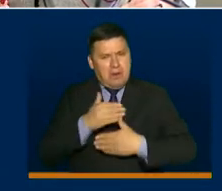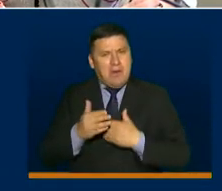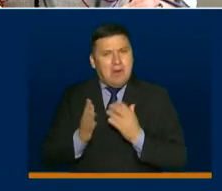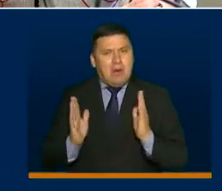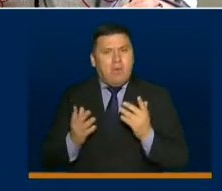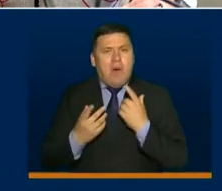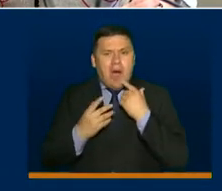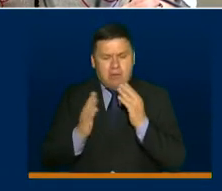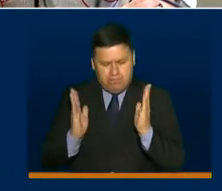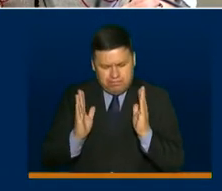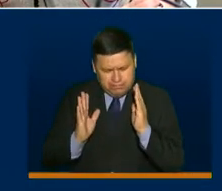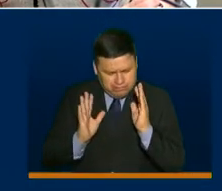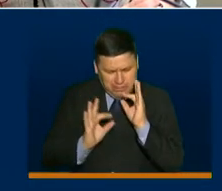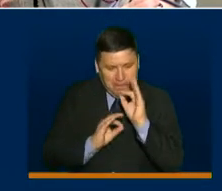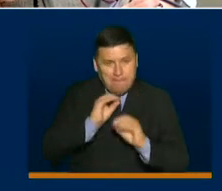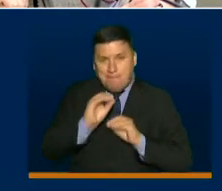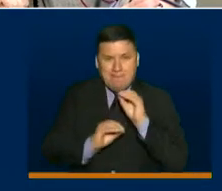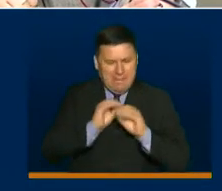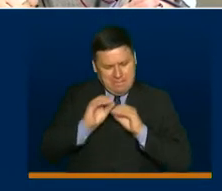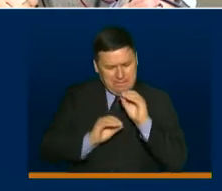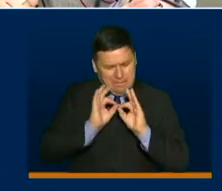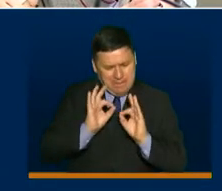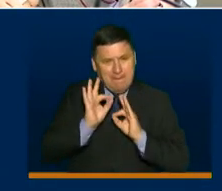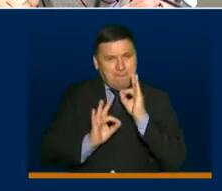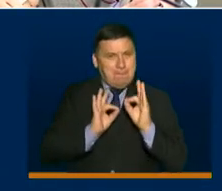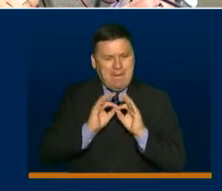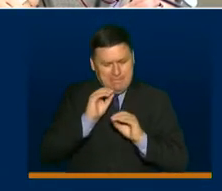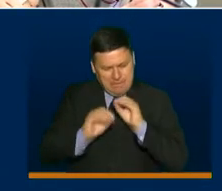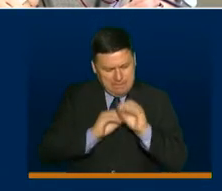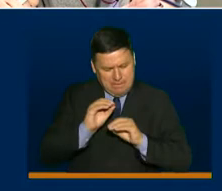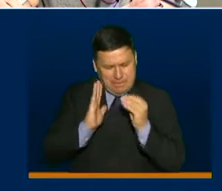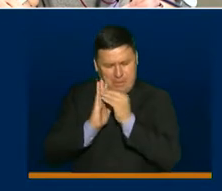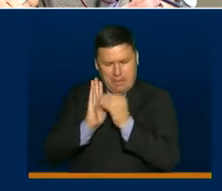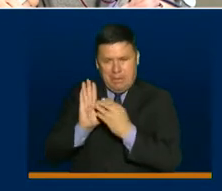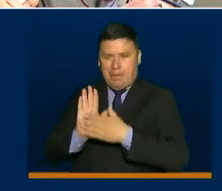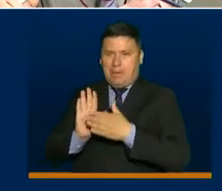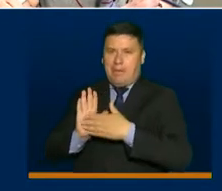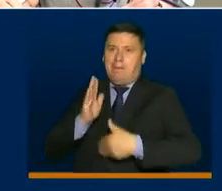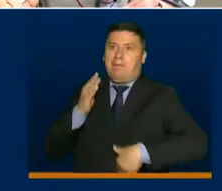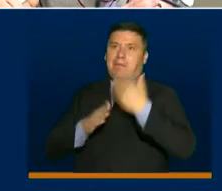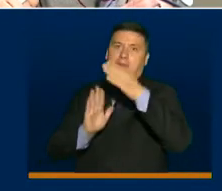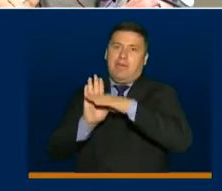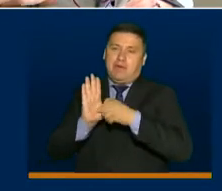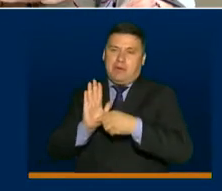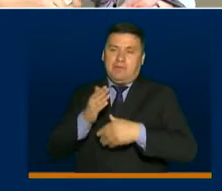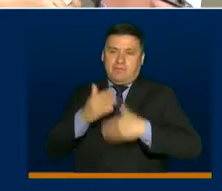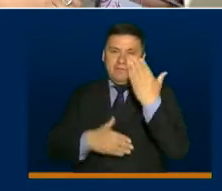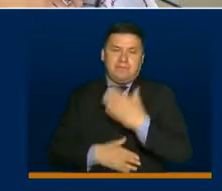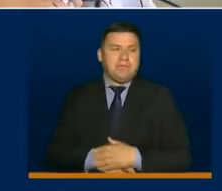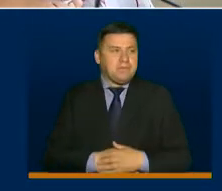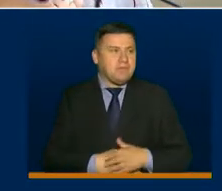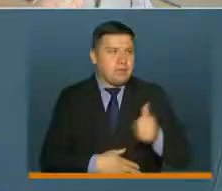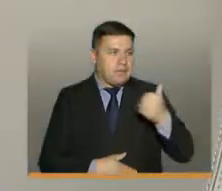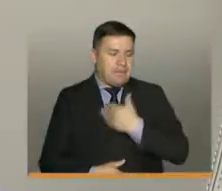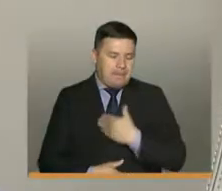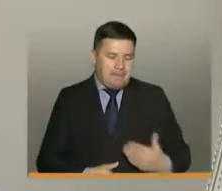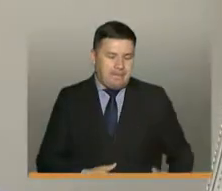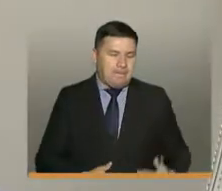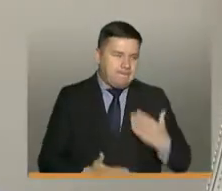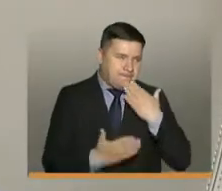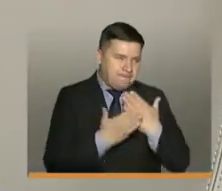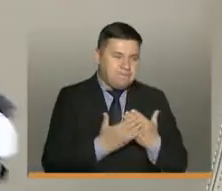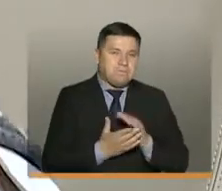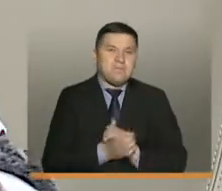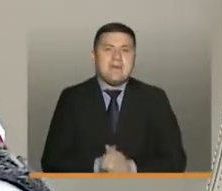depurando e ir perfeccionando un modelo de alternancia cuando lo podamos poner en funcionamiento. La escuchamos. Bueno, gracias, presidente, y un